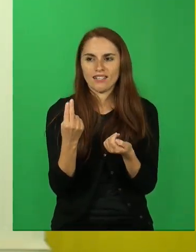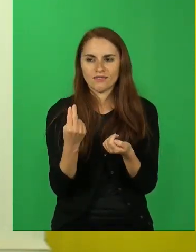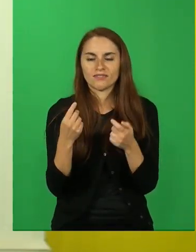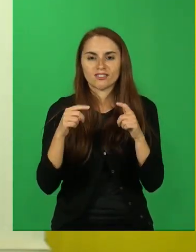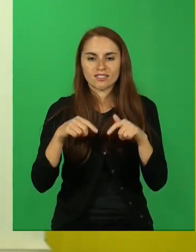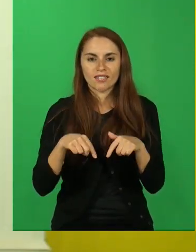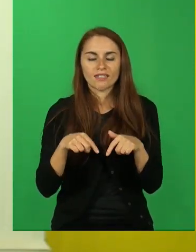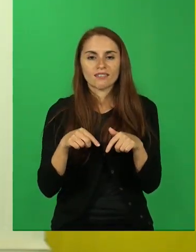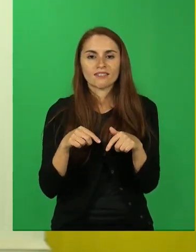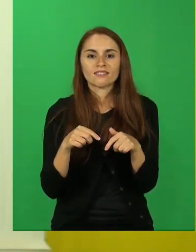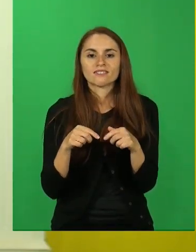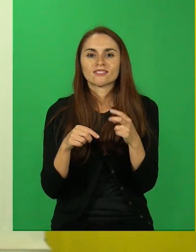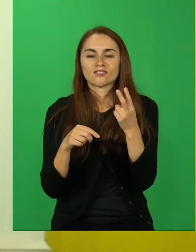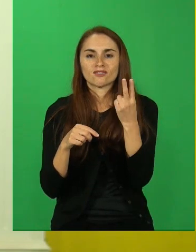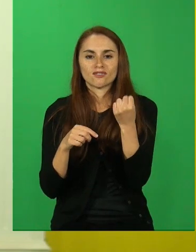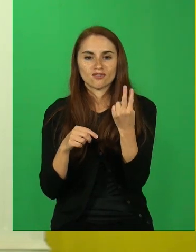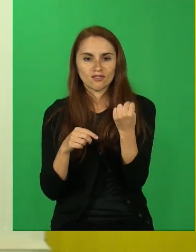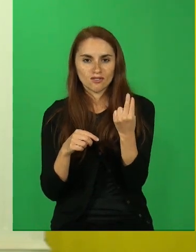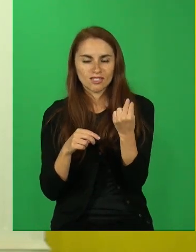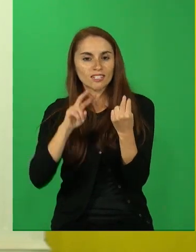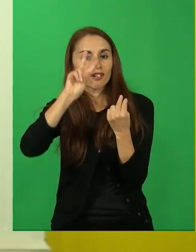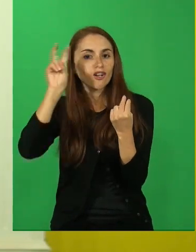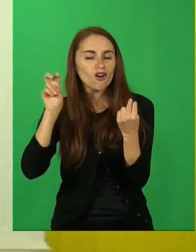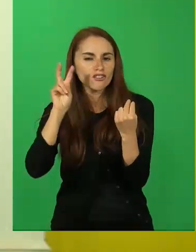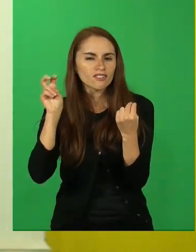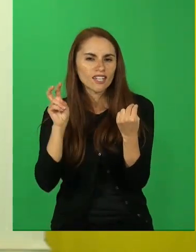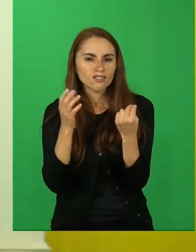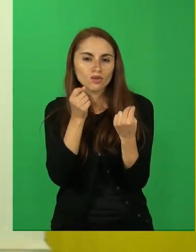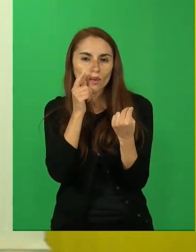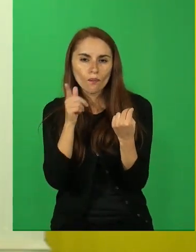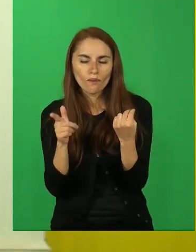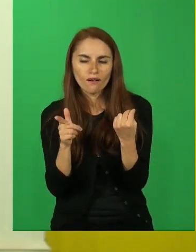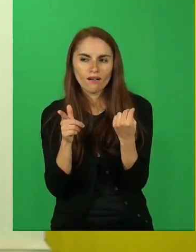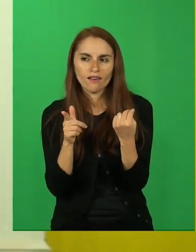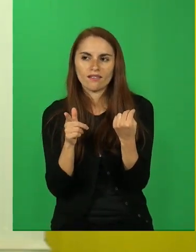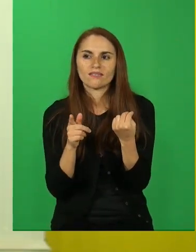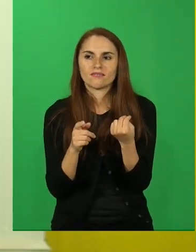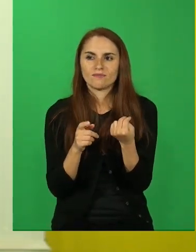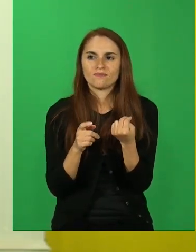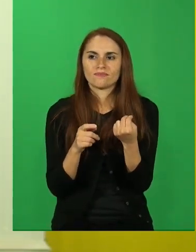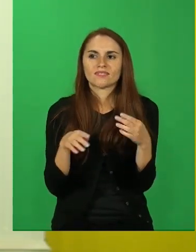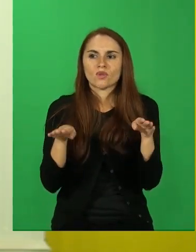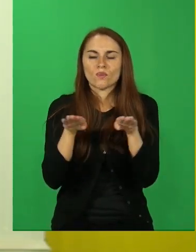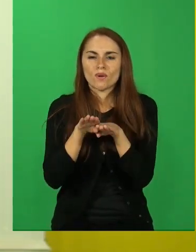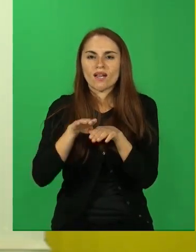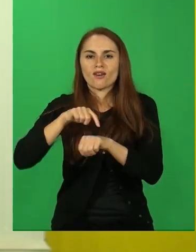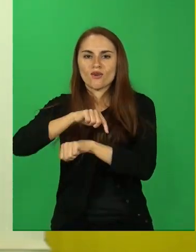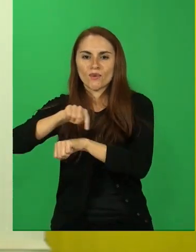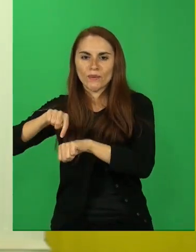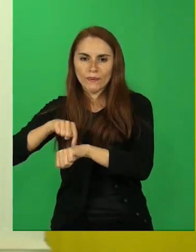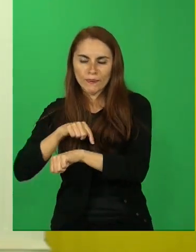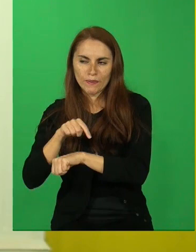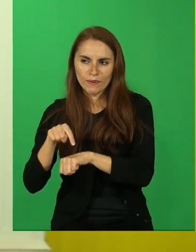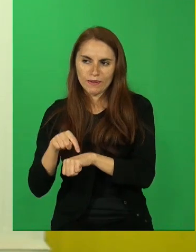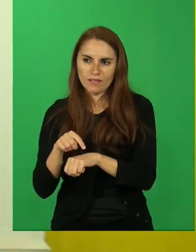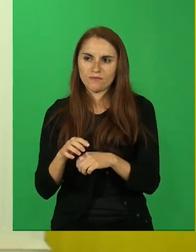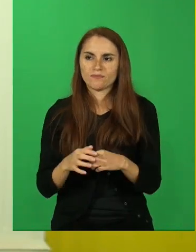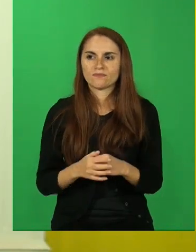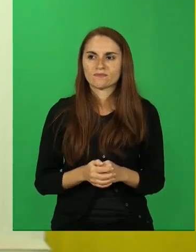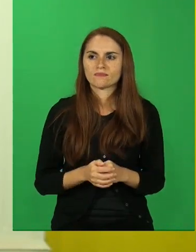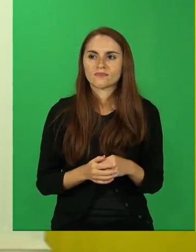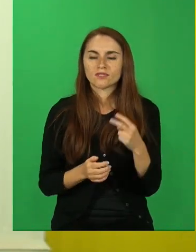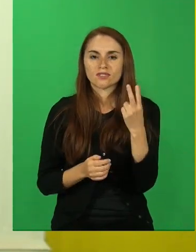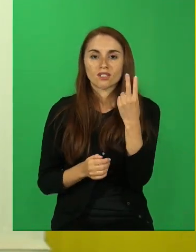este problema un solo contexto y es que lo vamos a relacionar con 12